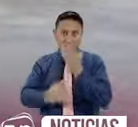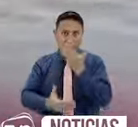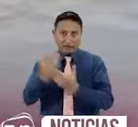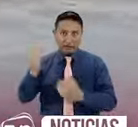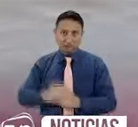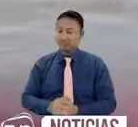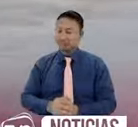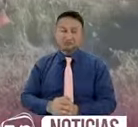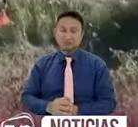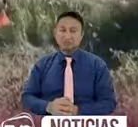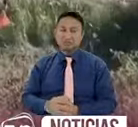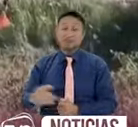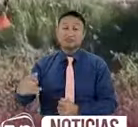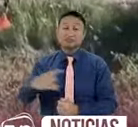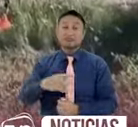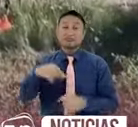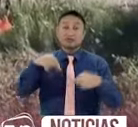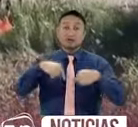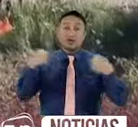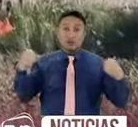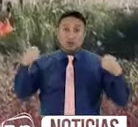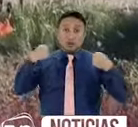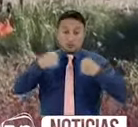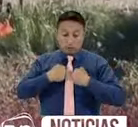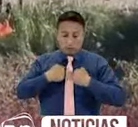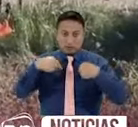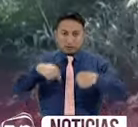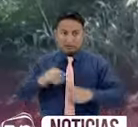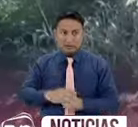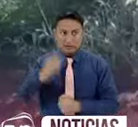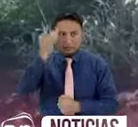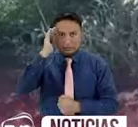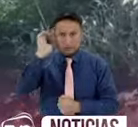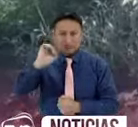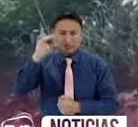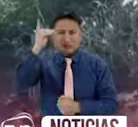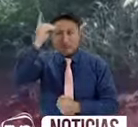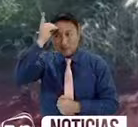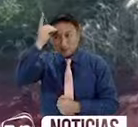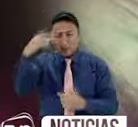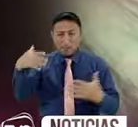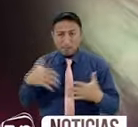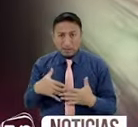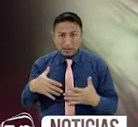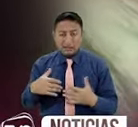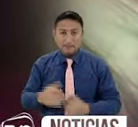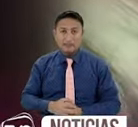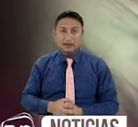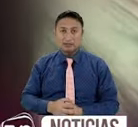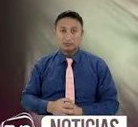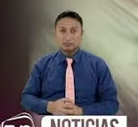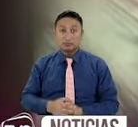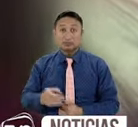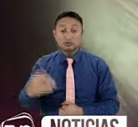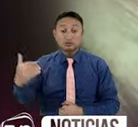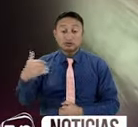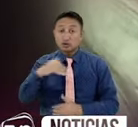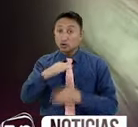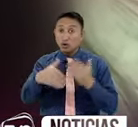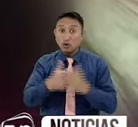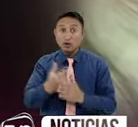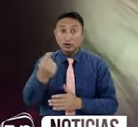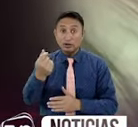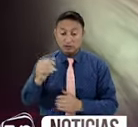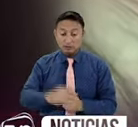solo cargan maletas sobre los hombros también llevan a cuestas deudas miedo y temor y tienes que tener todo el dinero porque si tú no les